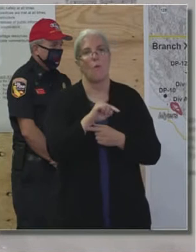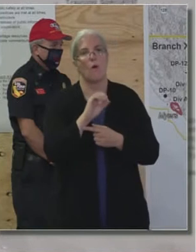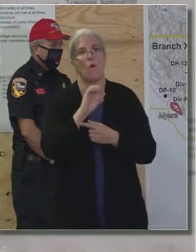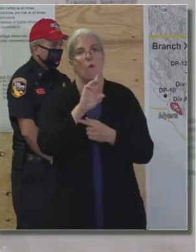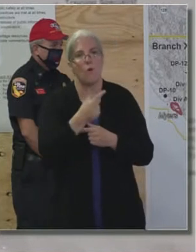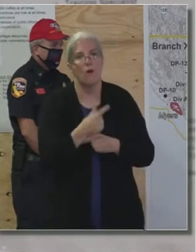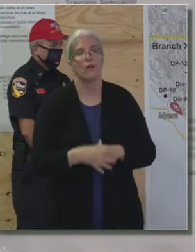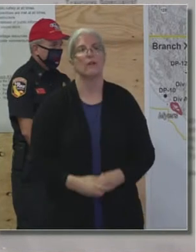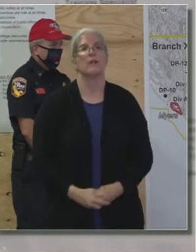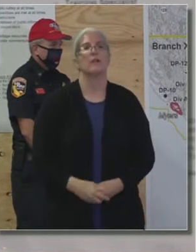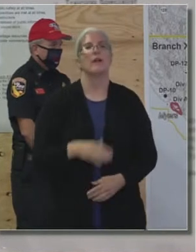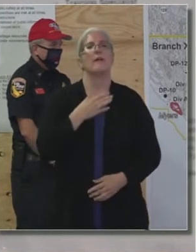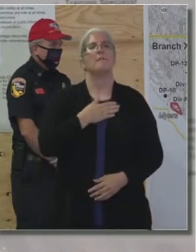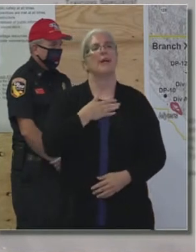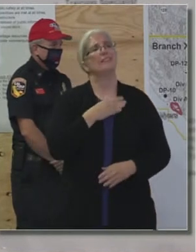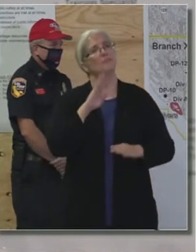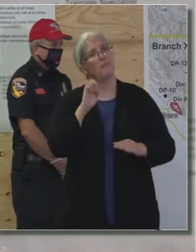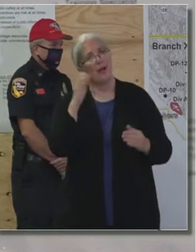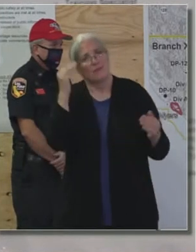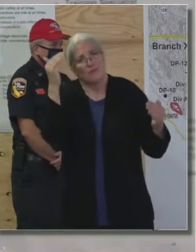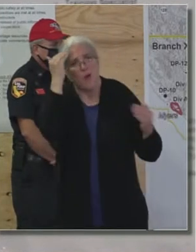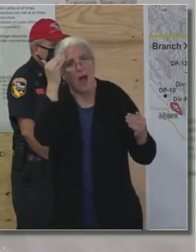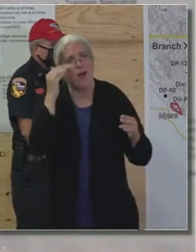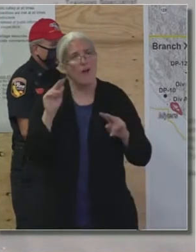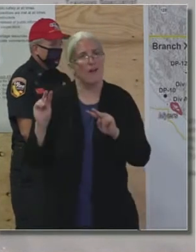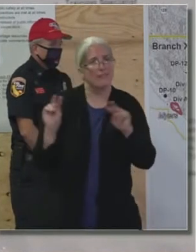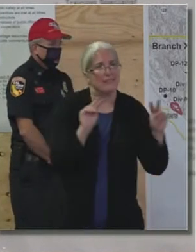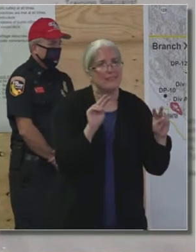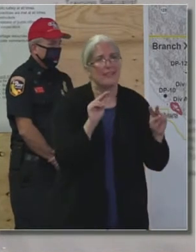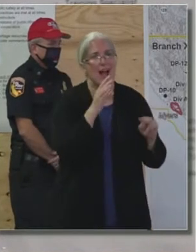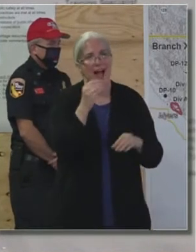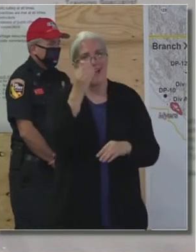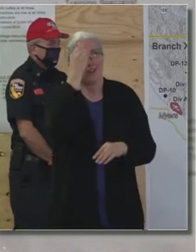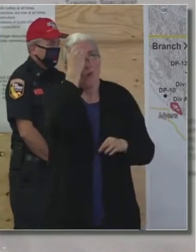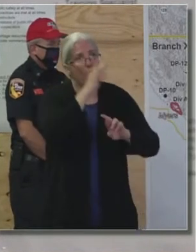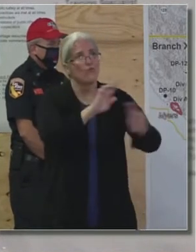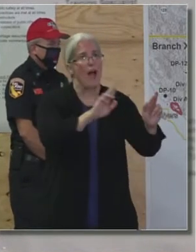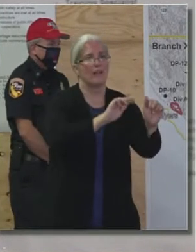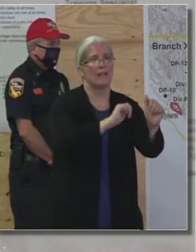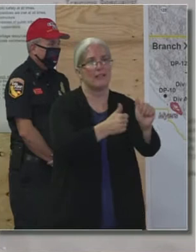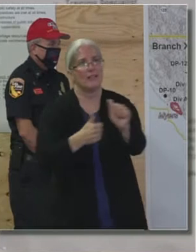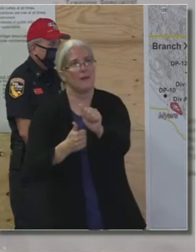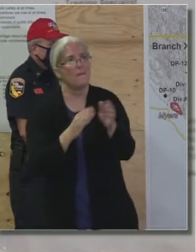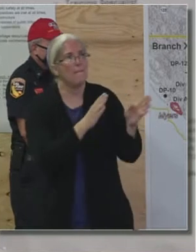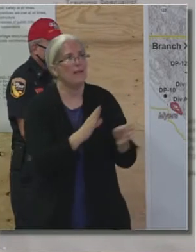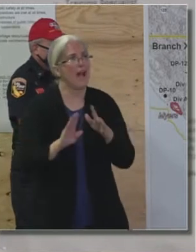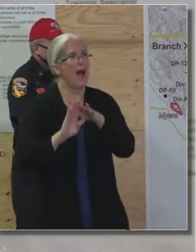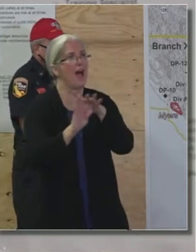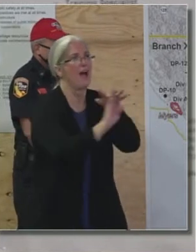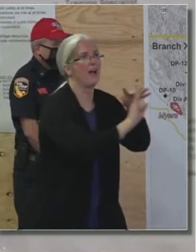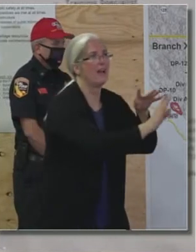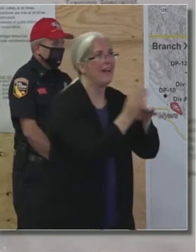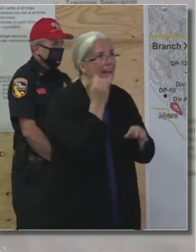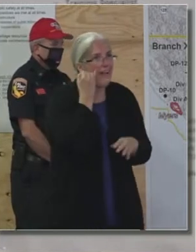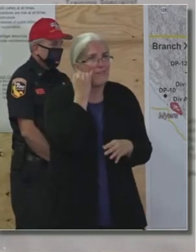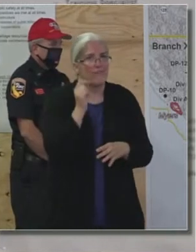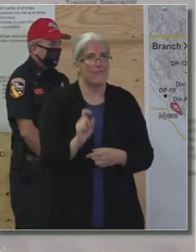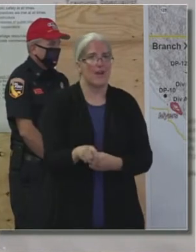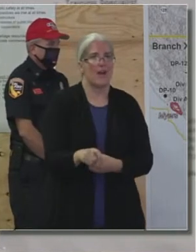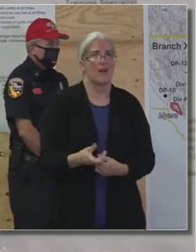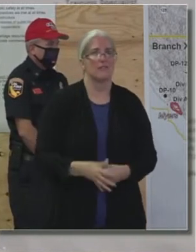alerta conozca la área y sepa cómo escaparse los primeros socorristas están cansados